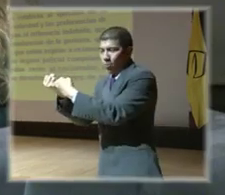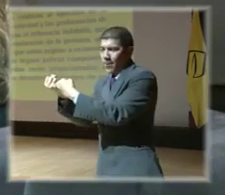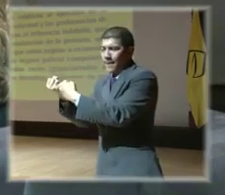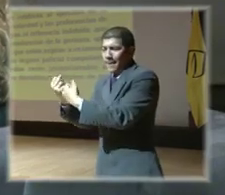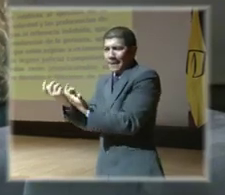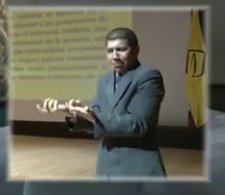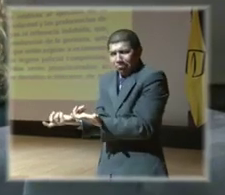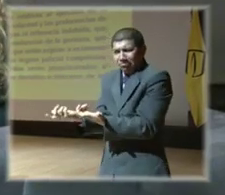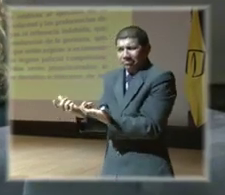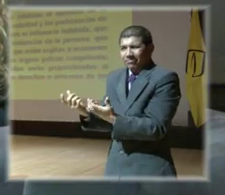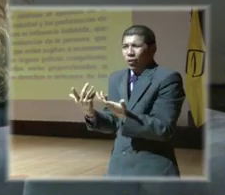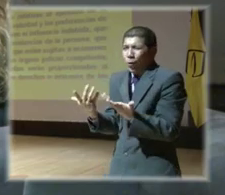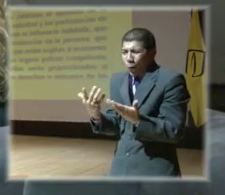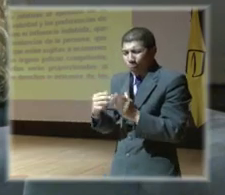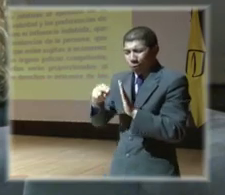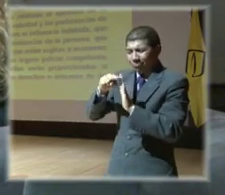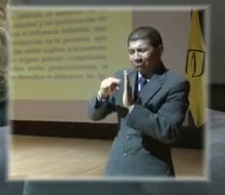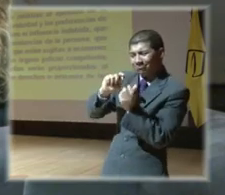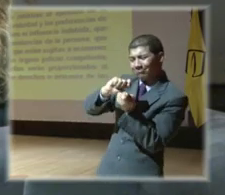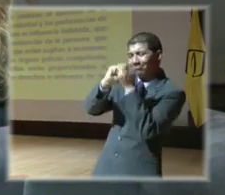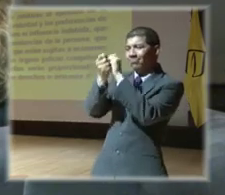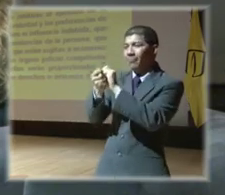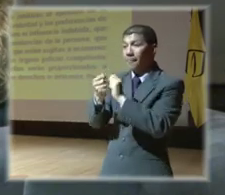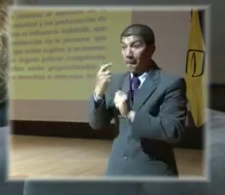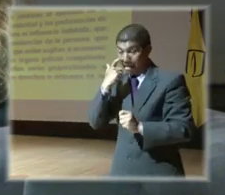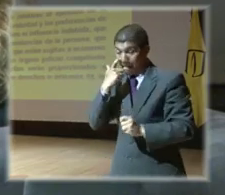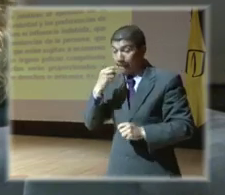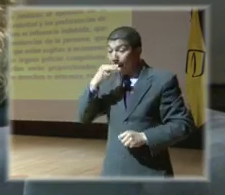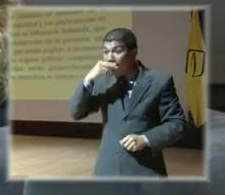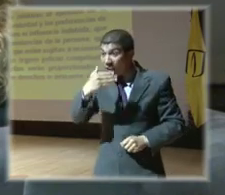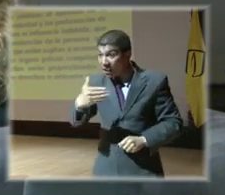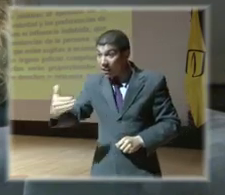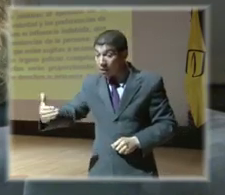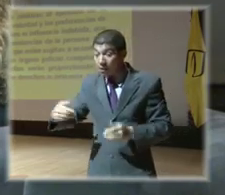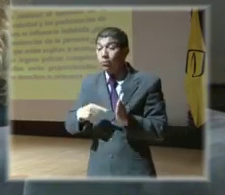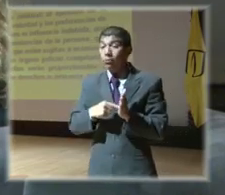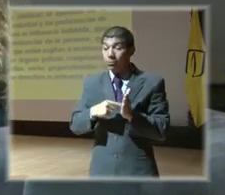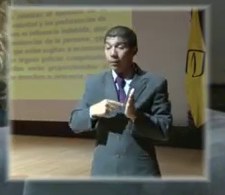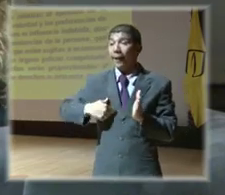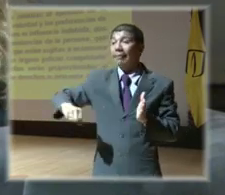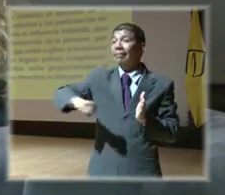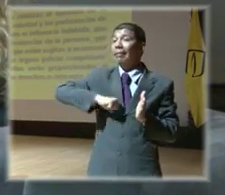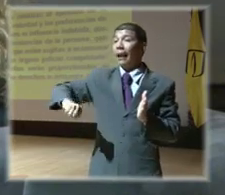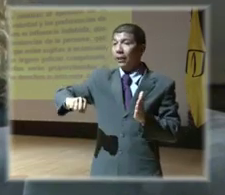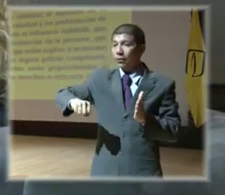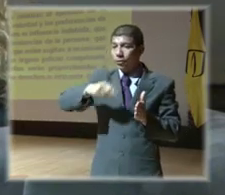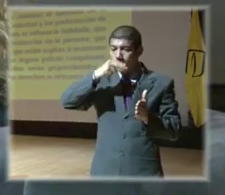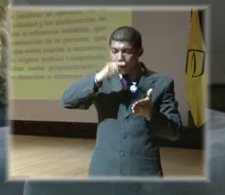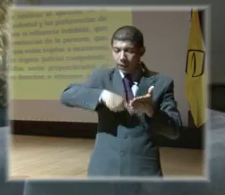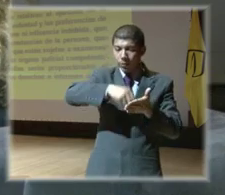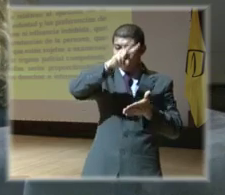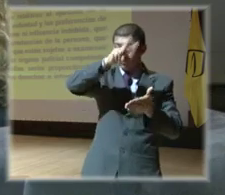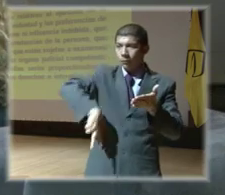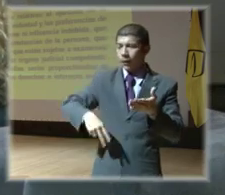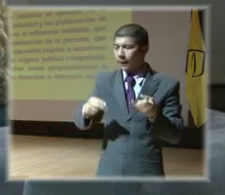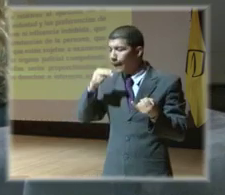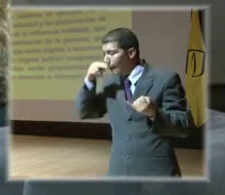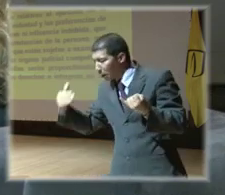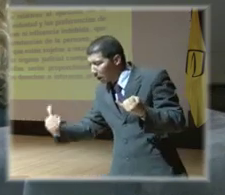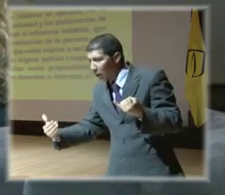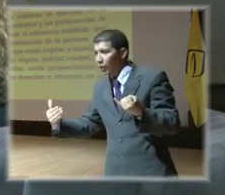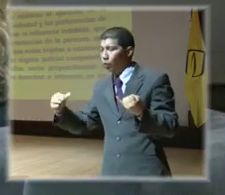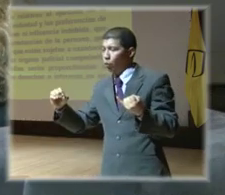a participar. Fíjense que hay una convención sobre los derechos del niño. O sea, niños, niñas y adolescentes tienen un derecho que es